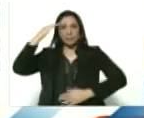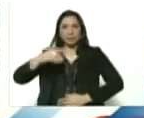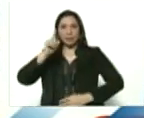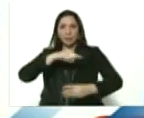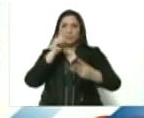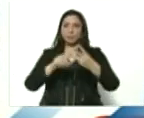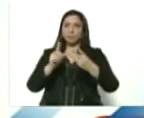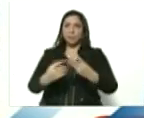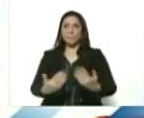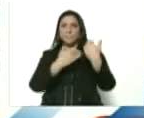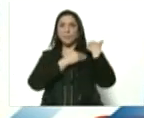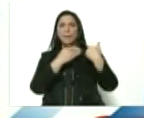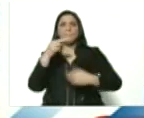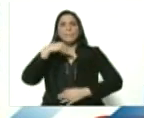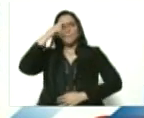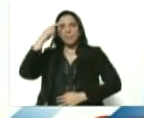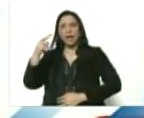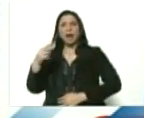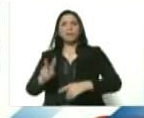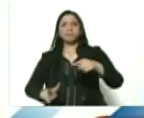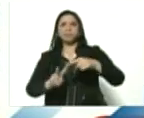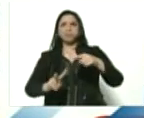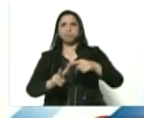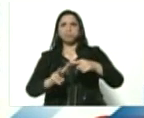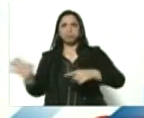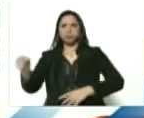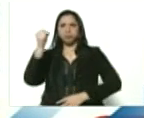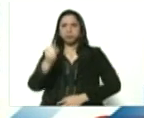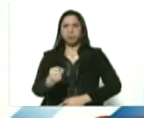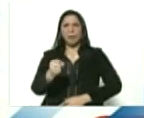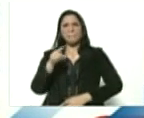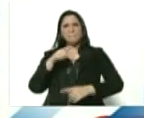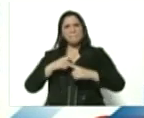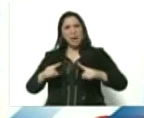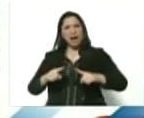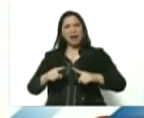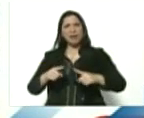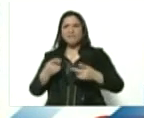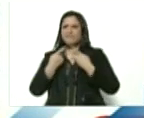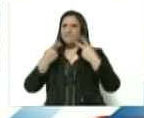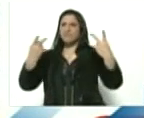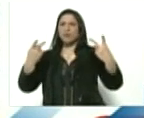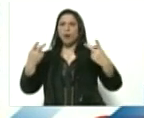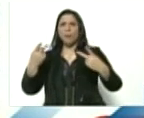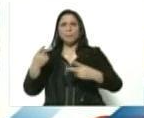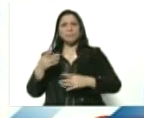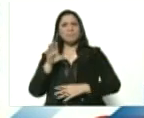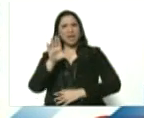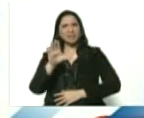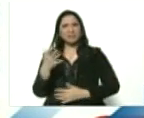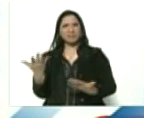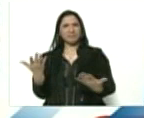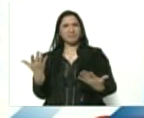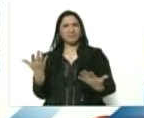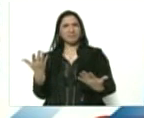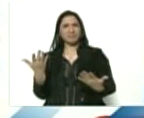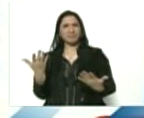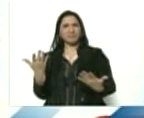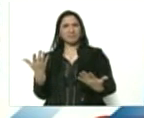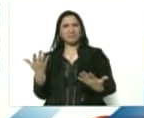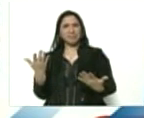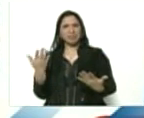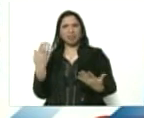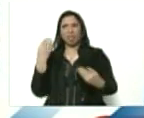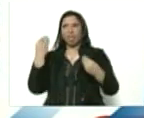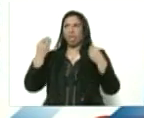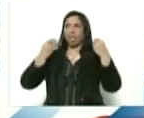padre Isaías Baduel en Venezolana de Televisión para que desde allí enviara un mensaje al país, en una